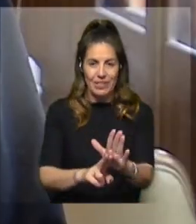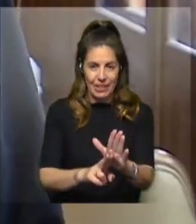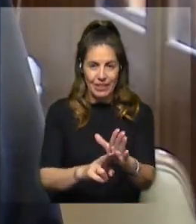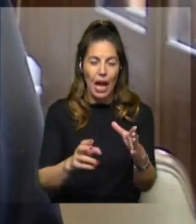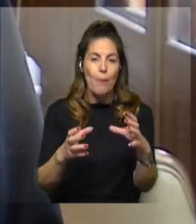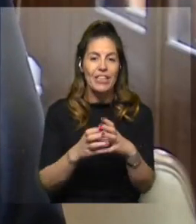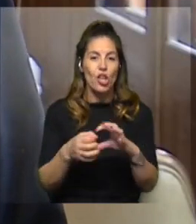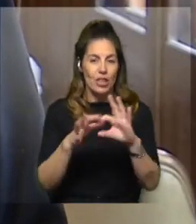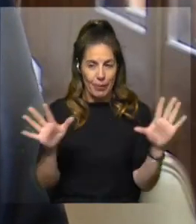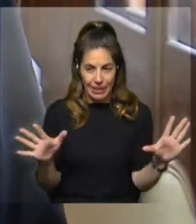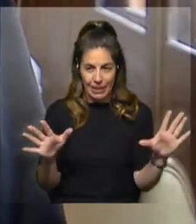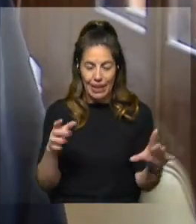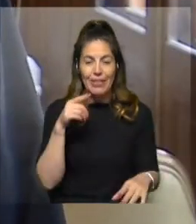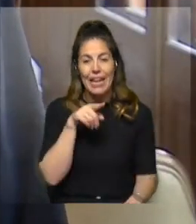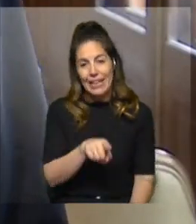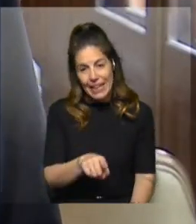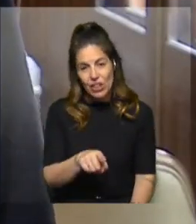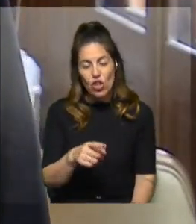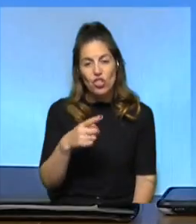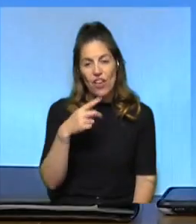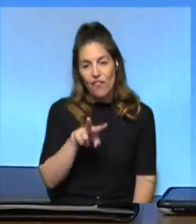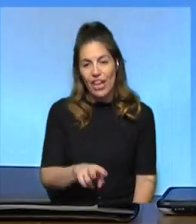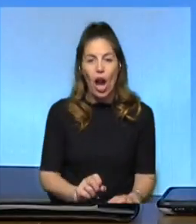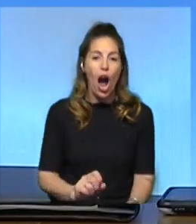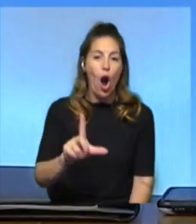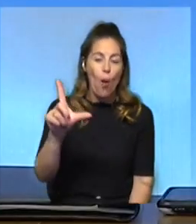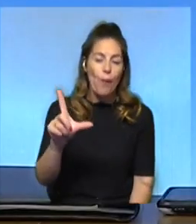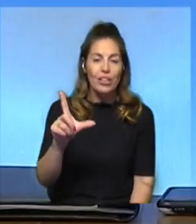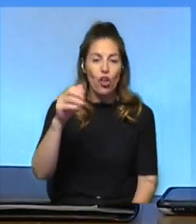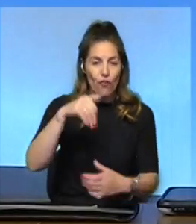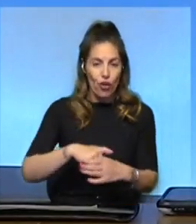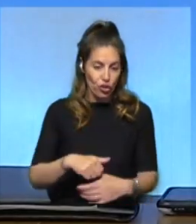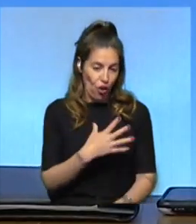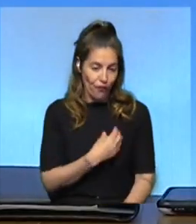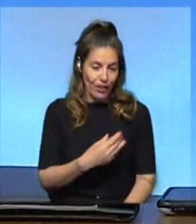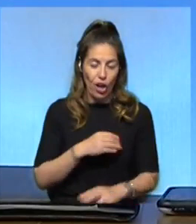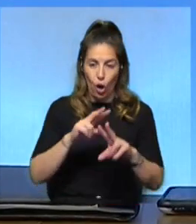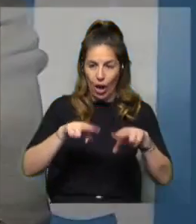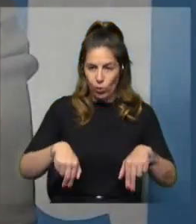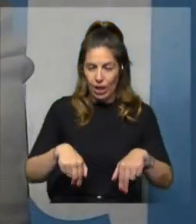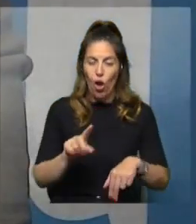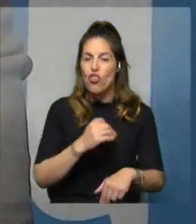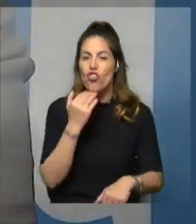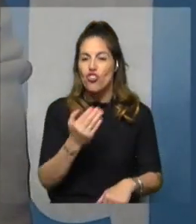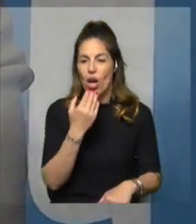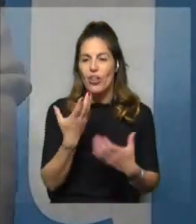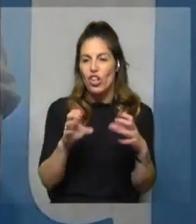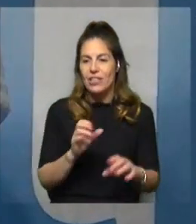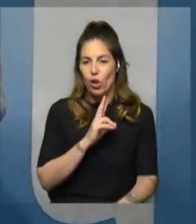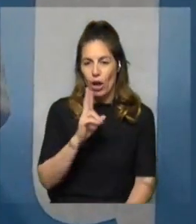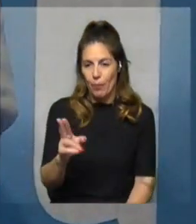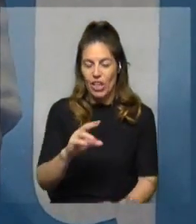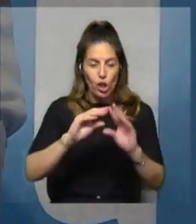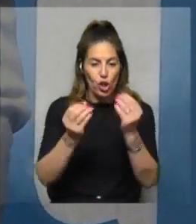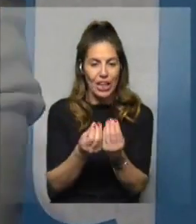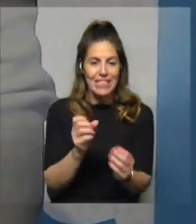Partido Independiente. En esta medición se detecta un aumento de los votos en blanco y anulados y entre quienes no saben o no quisieron contestar, lo que totaliza